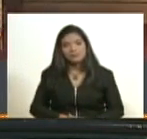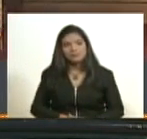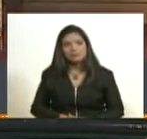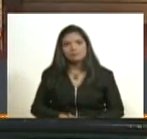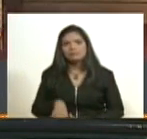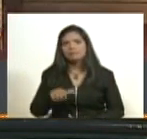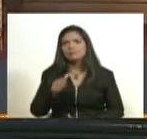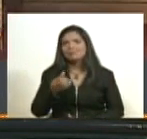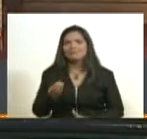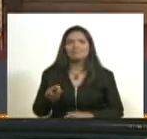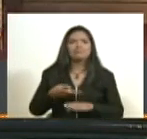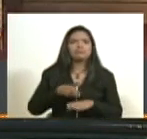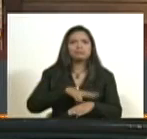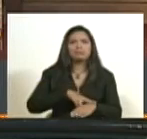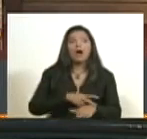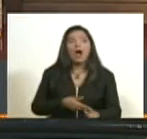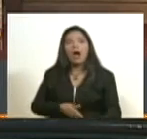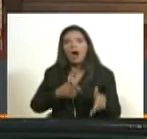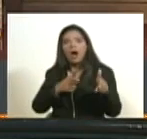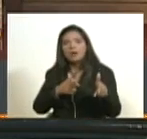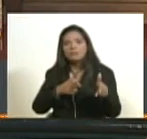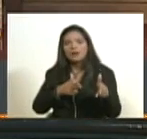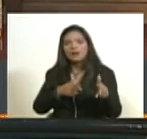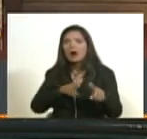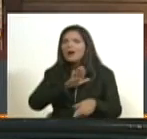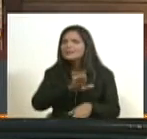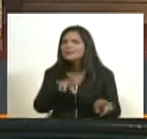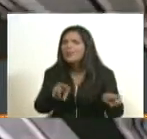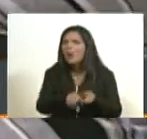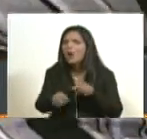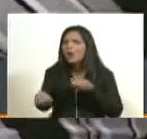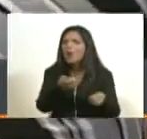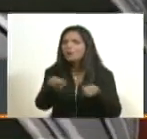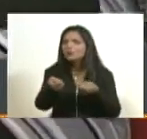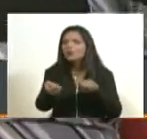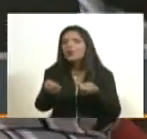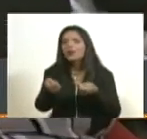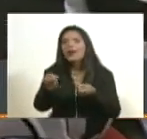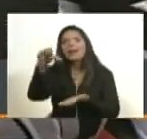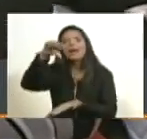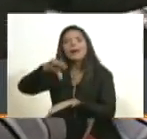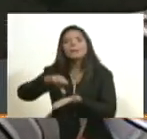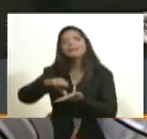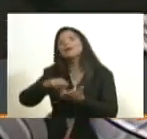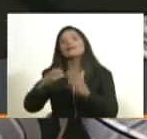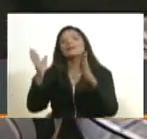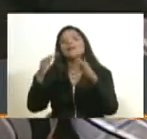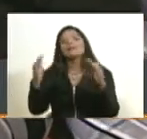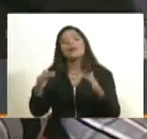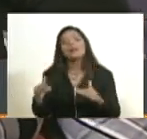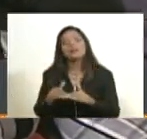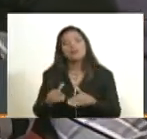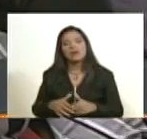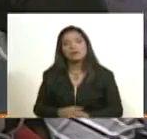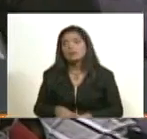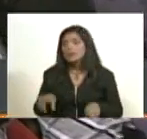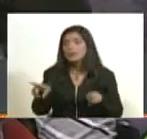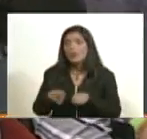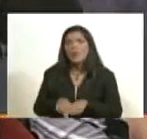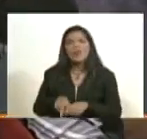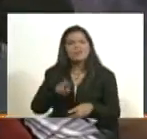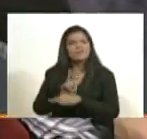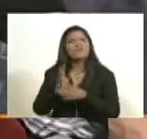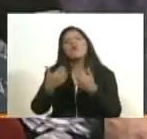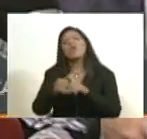10 veces más con armas, así operan y controlan la capital de Libia. Igual, violan a las